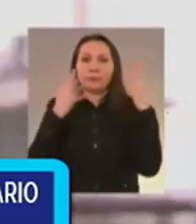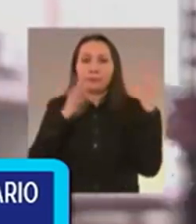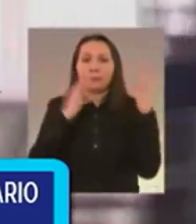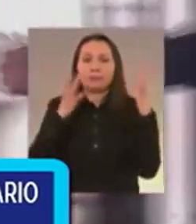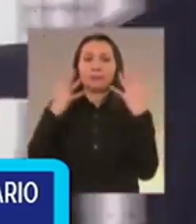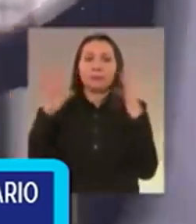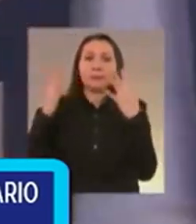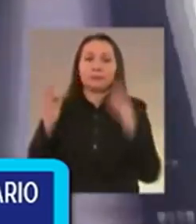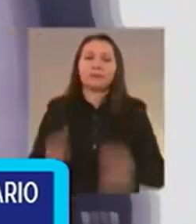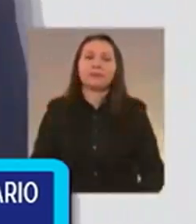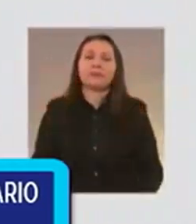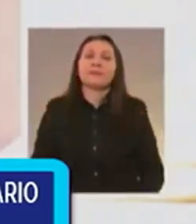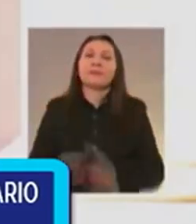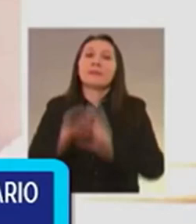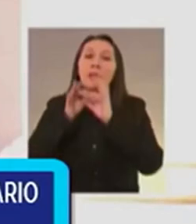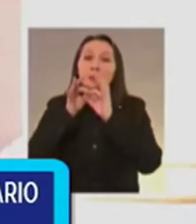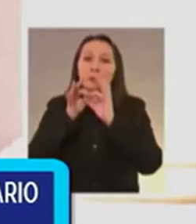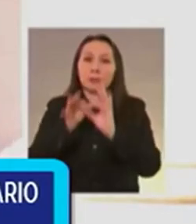Muchas gracias.